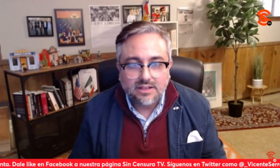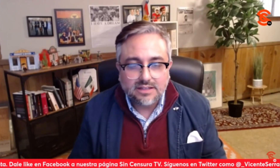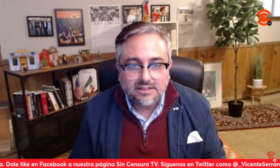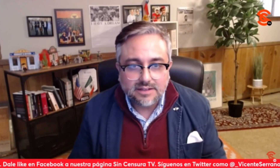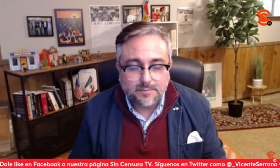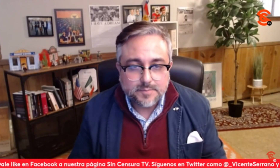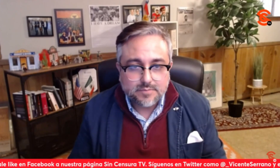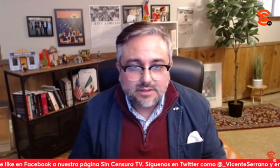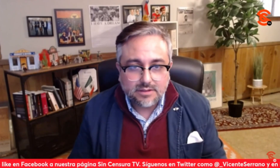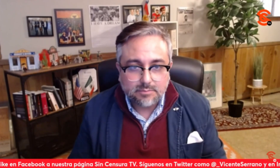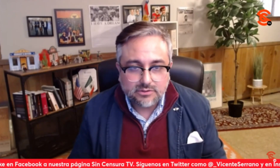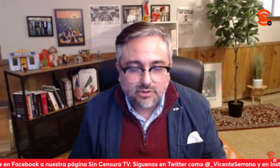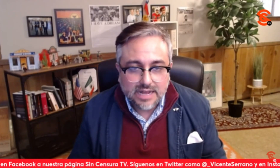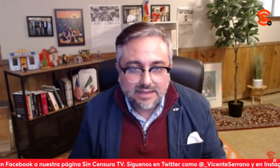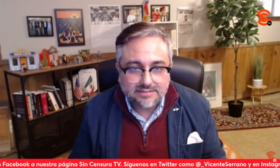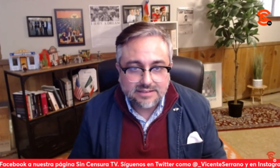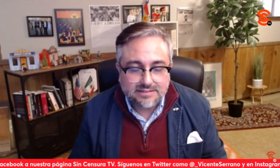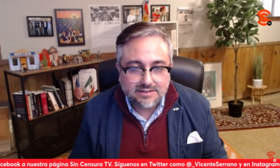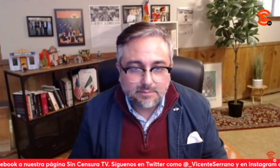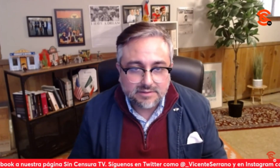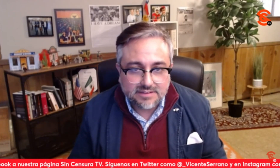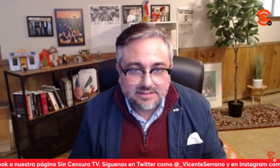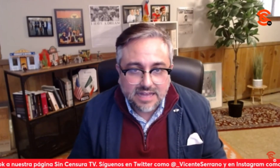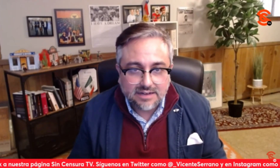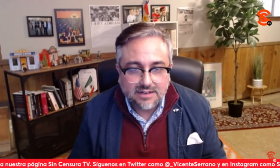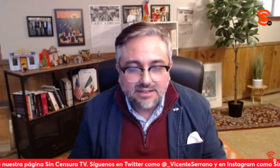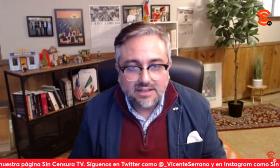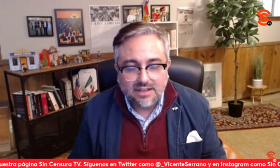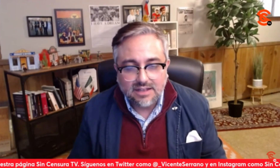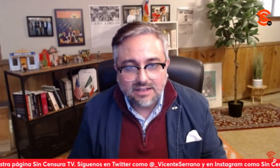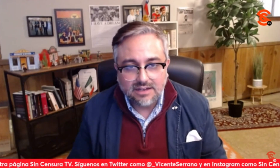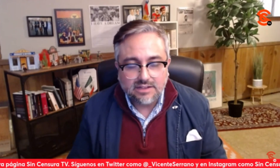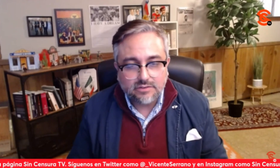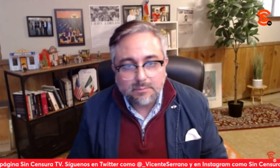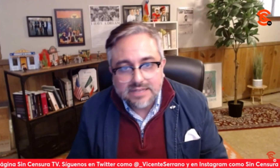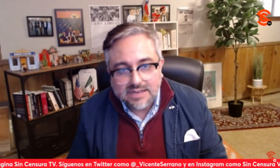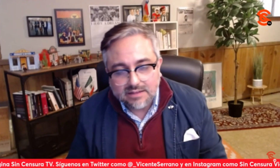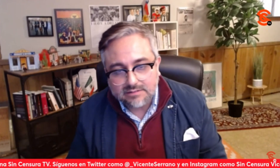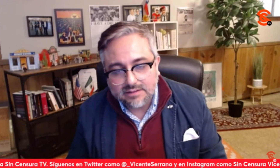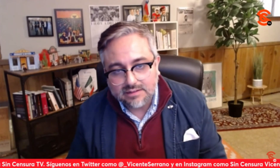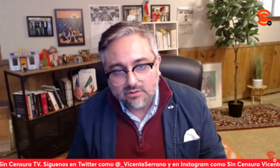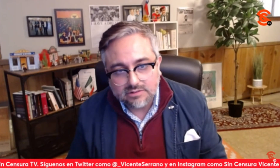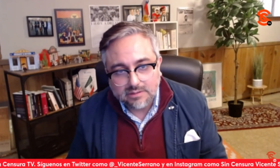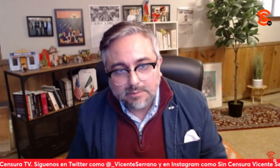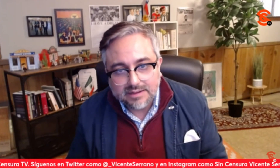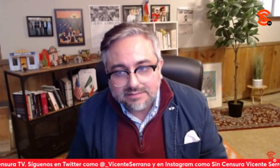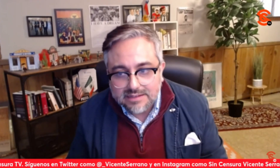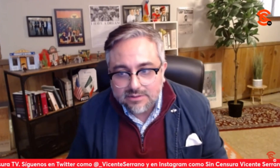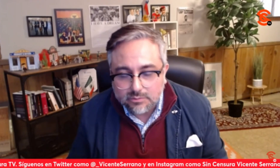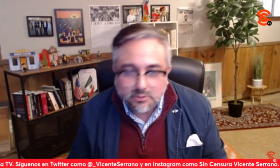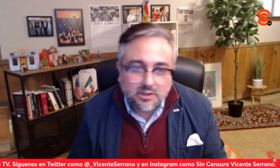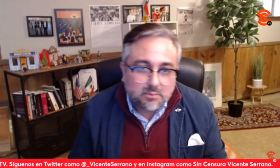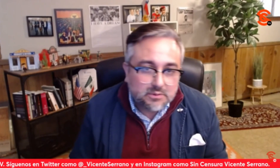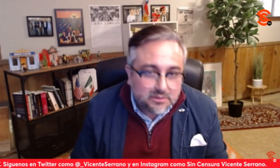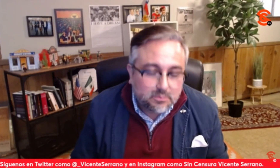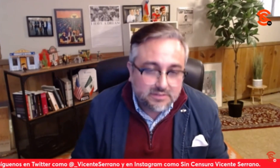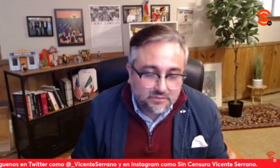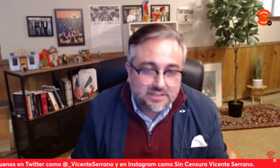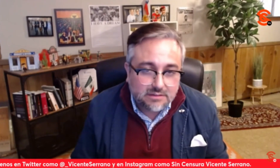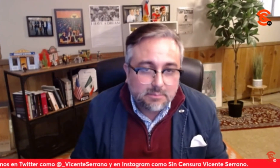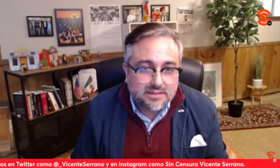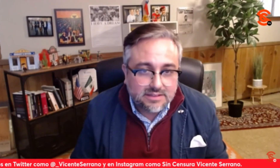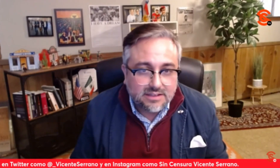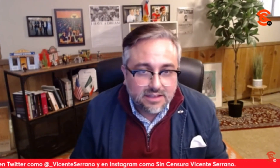enfrentamiento entre personajes que dicen representar a las familias de los desaparecidos, pero que pues